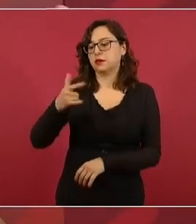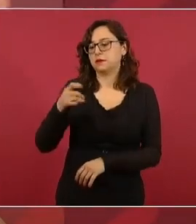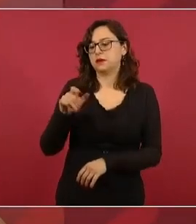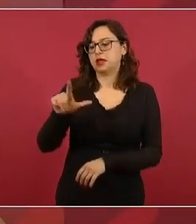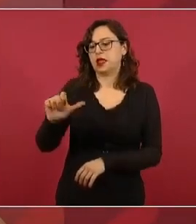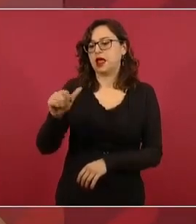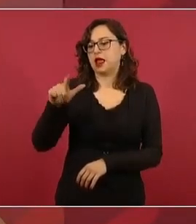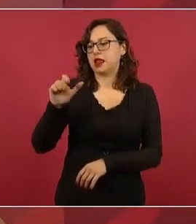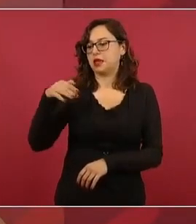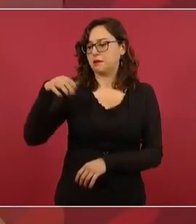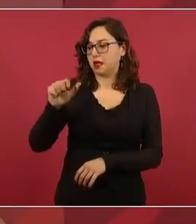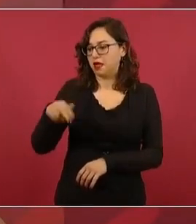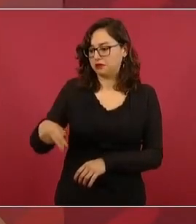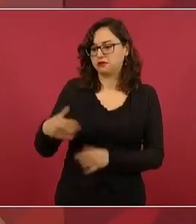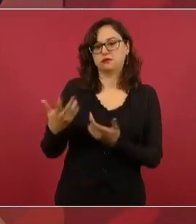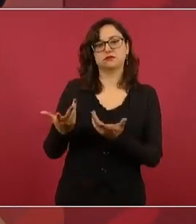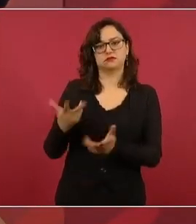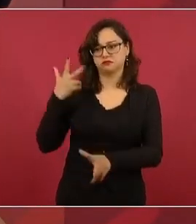que dices, ¿no?